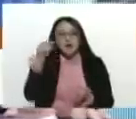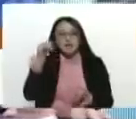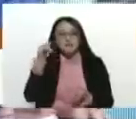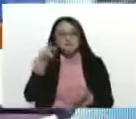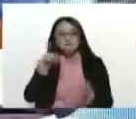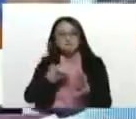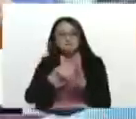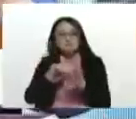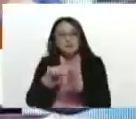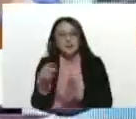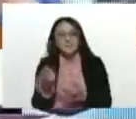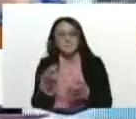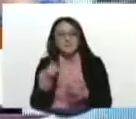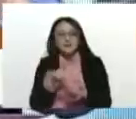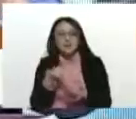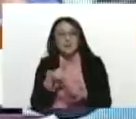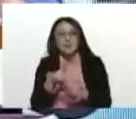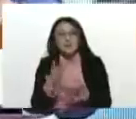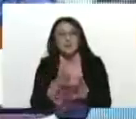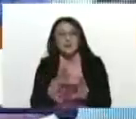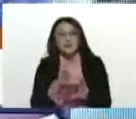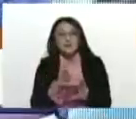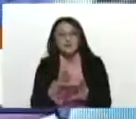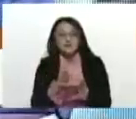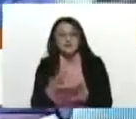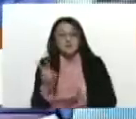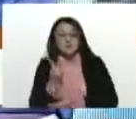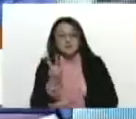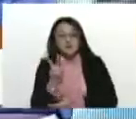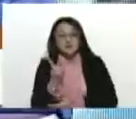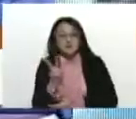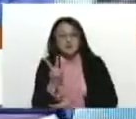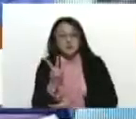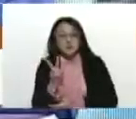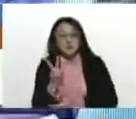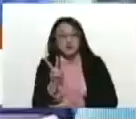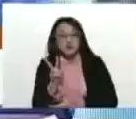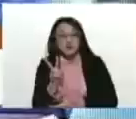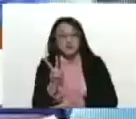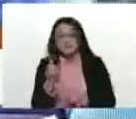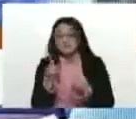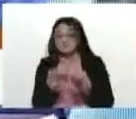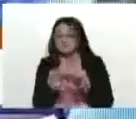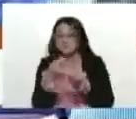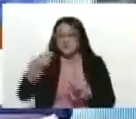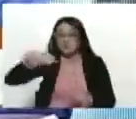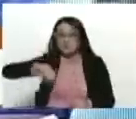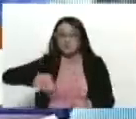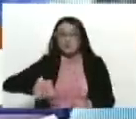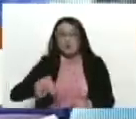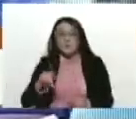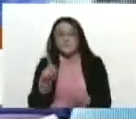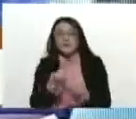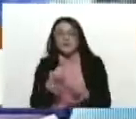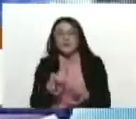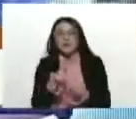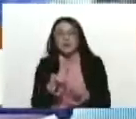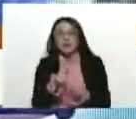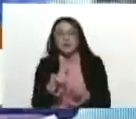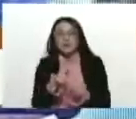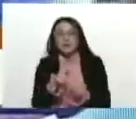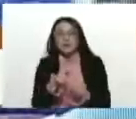siempre Venezuela ha sido una una una un país que su principal ingreso ha sido al petróleo